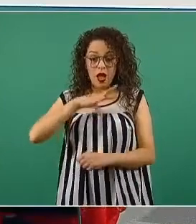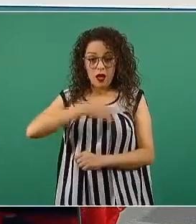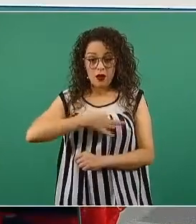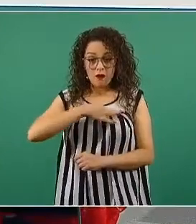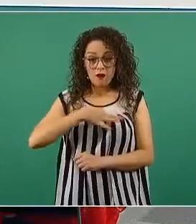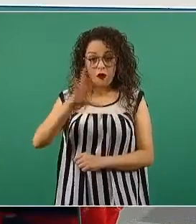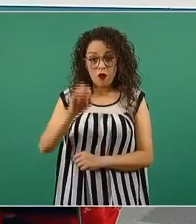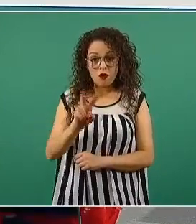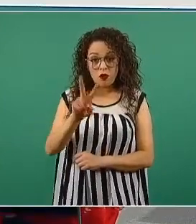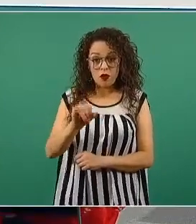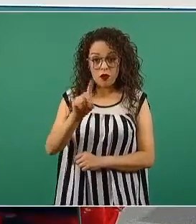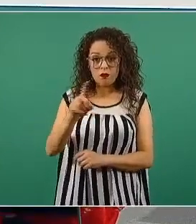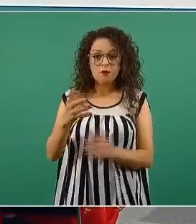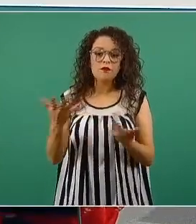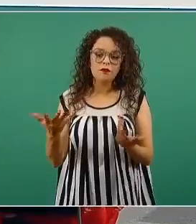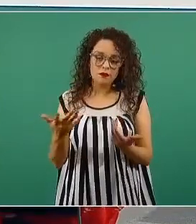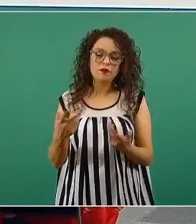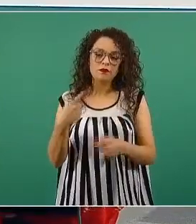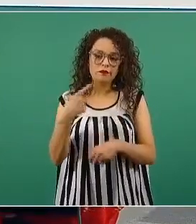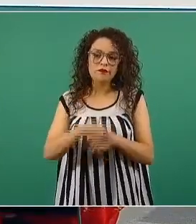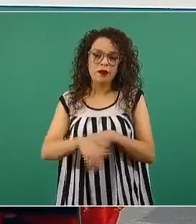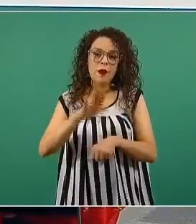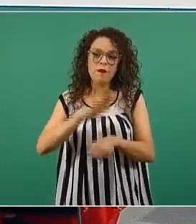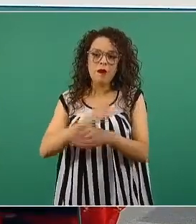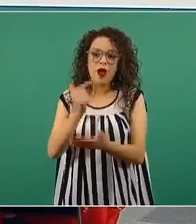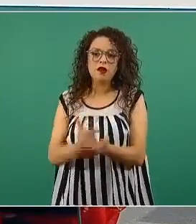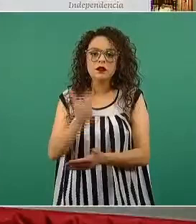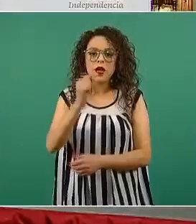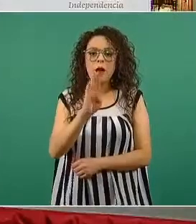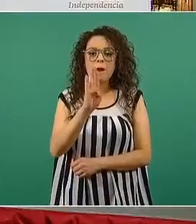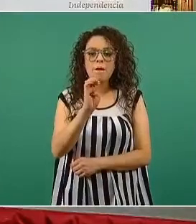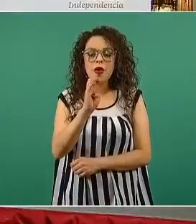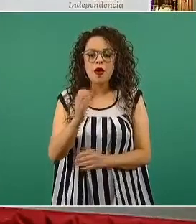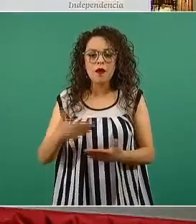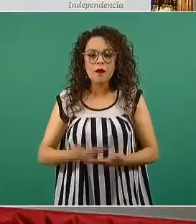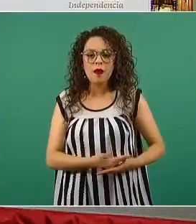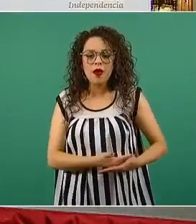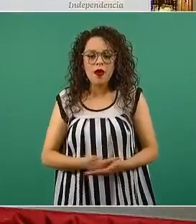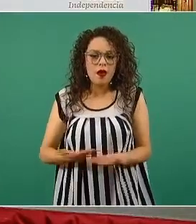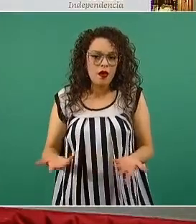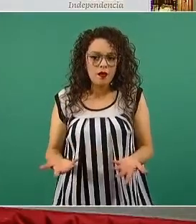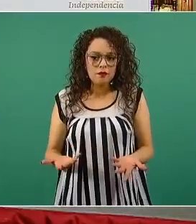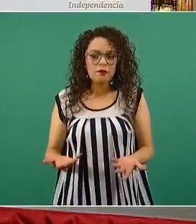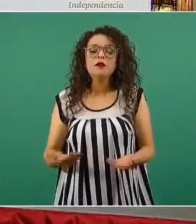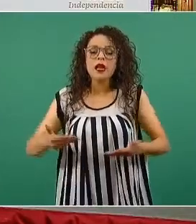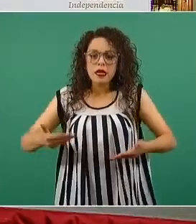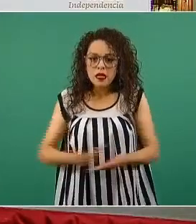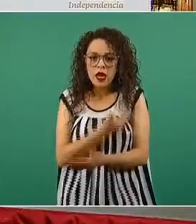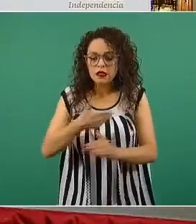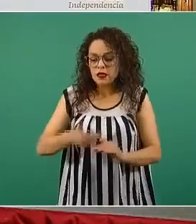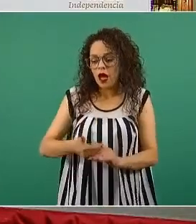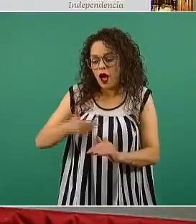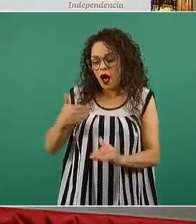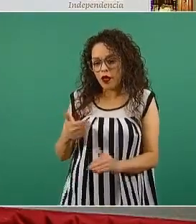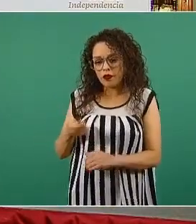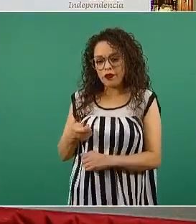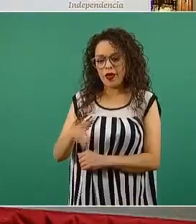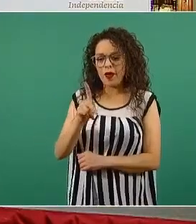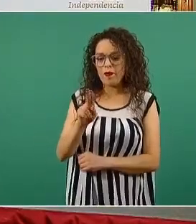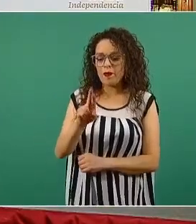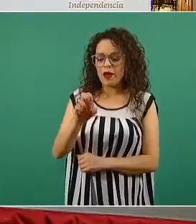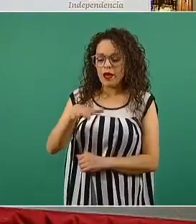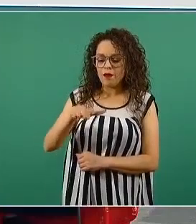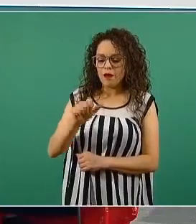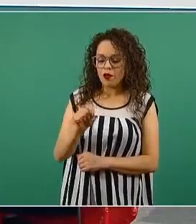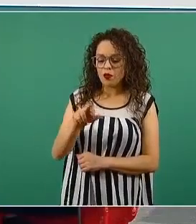los bebés. Va a tener mayor parto prematuro, mayor hospitalización de esos prematuros y que también tienen mayor riesgo